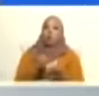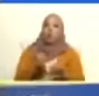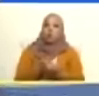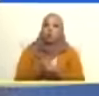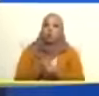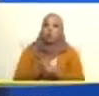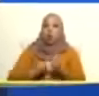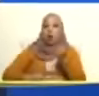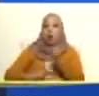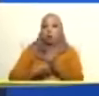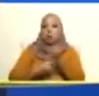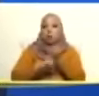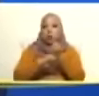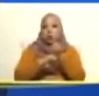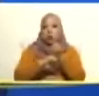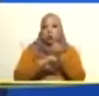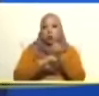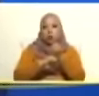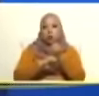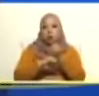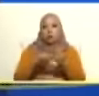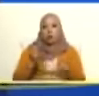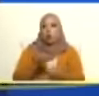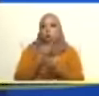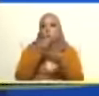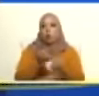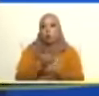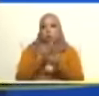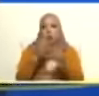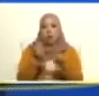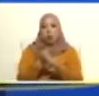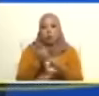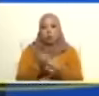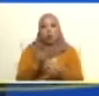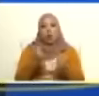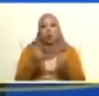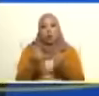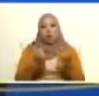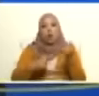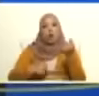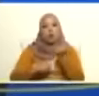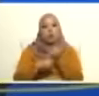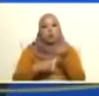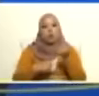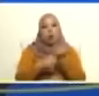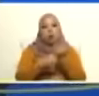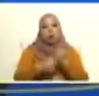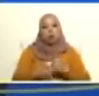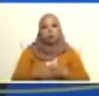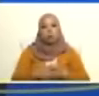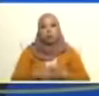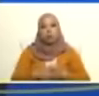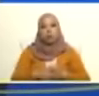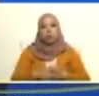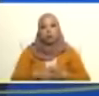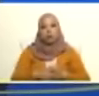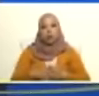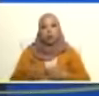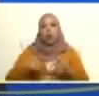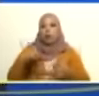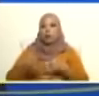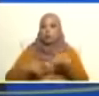para apoyarlos. El Consejo Federal de Gobierno para recursos para apoyarlos. Pero mientras más